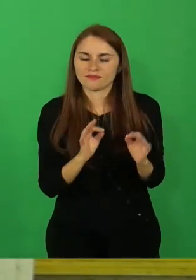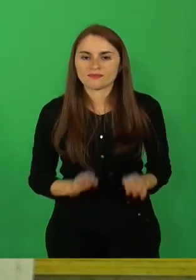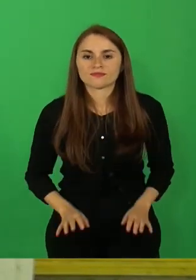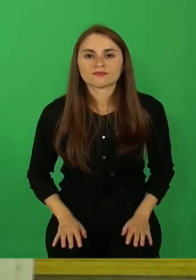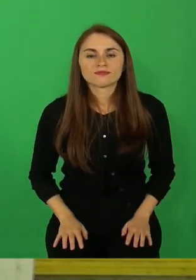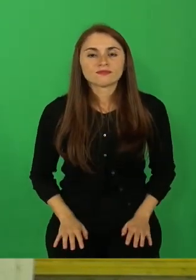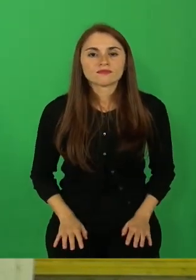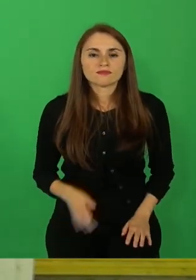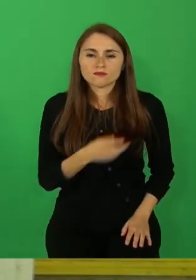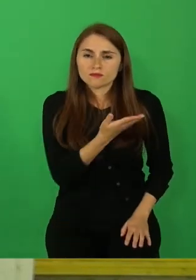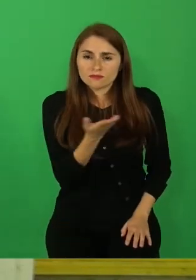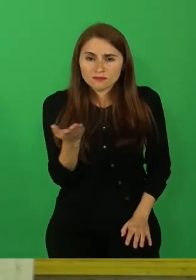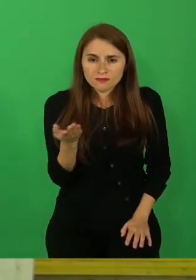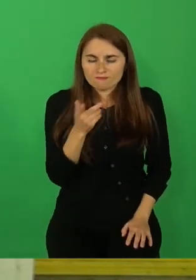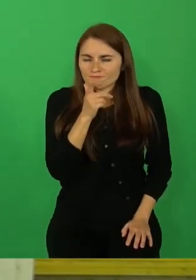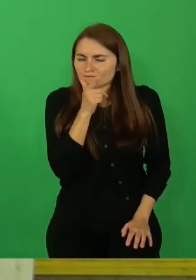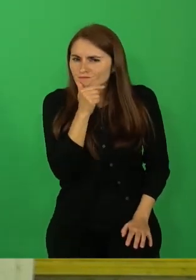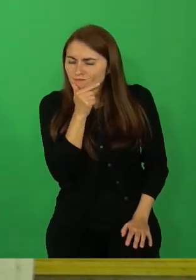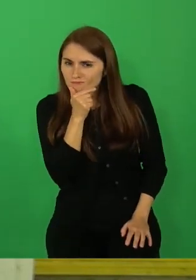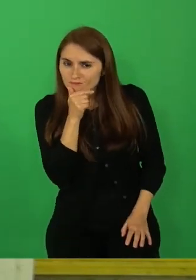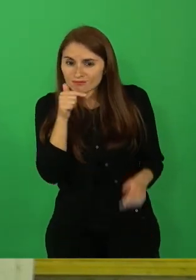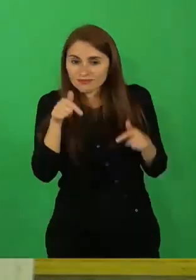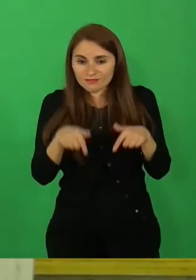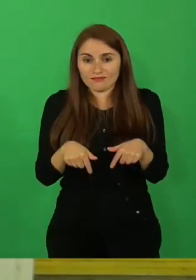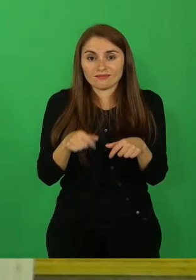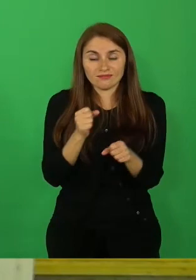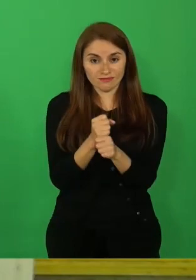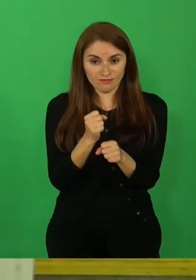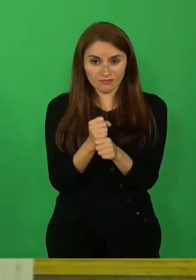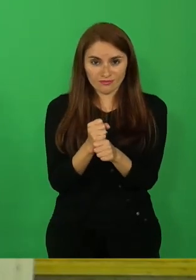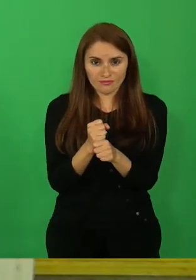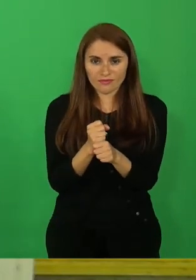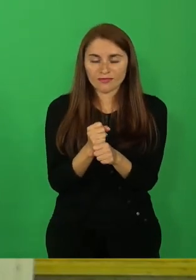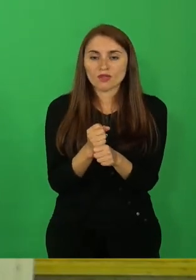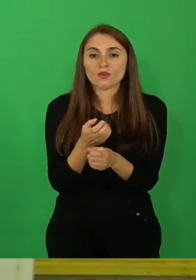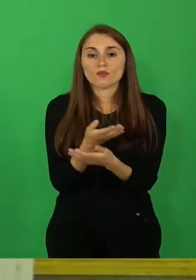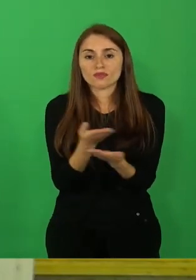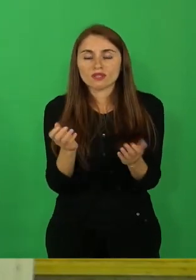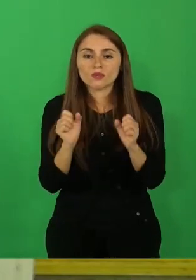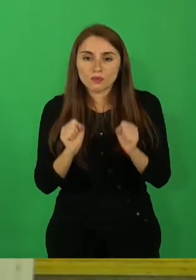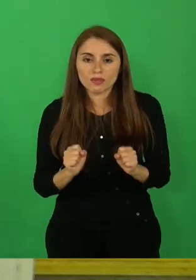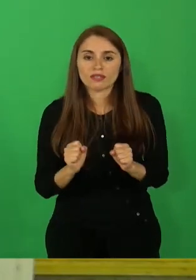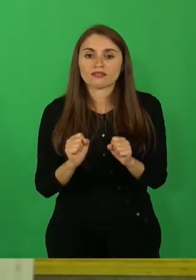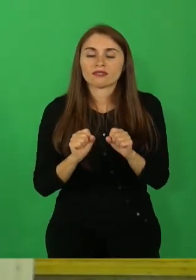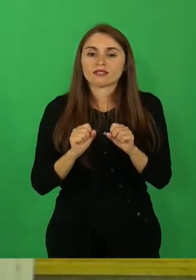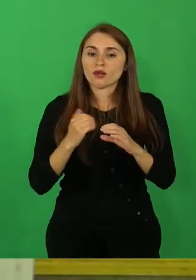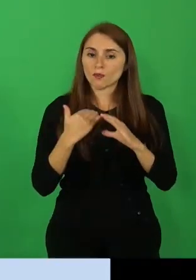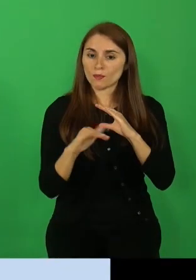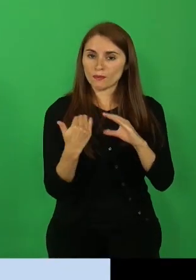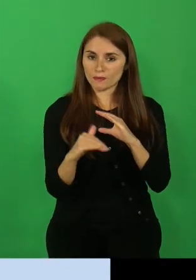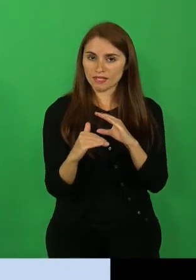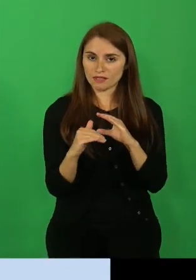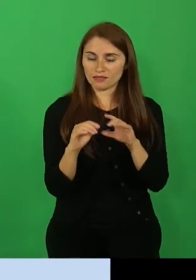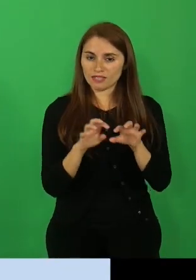Ante cualquier duda sobre la clase que acabamos de trabajar el día de hoy, nos pueden escribir al siguiente mail: